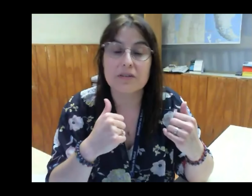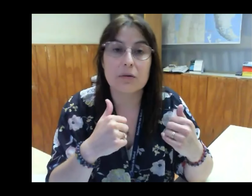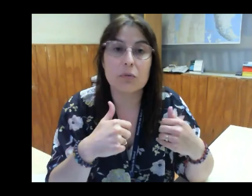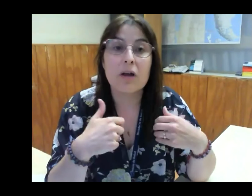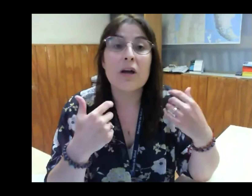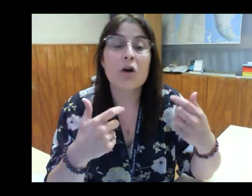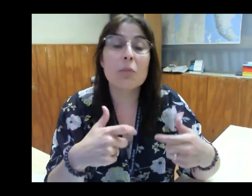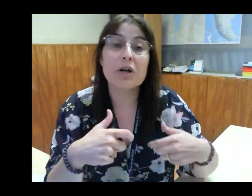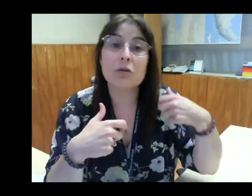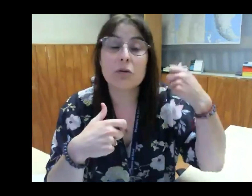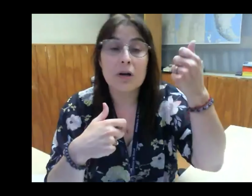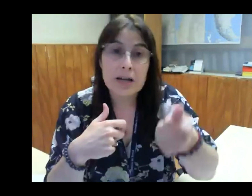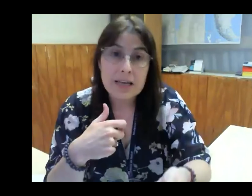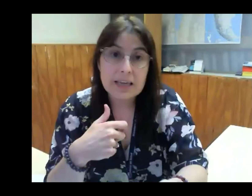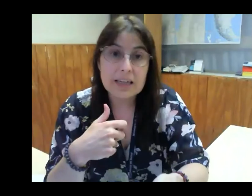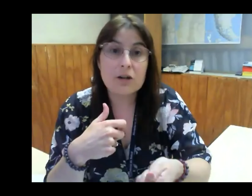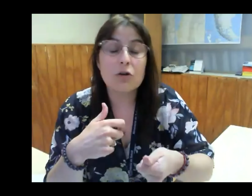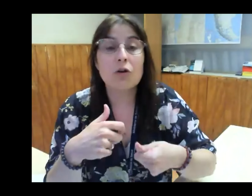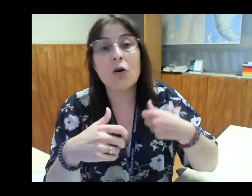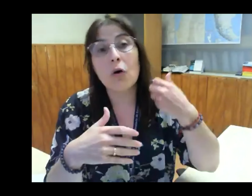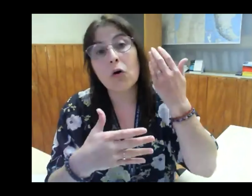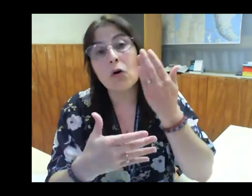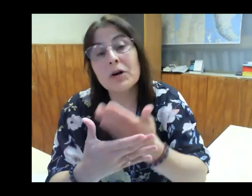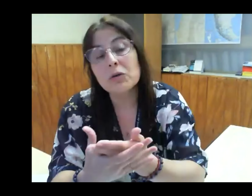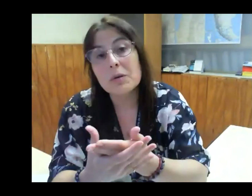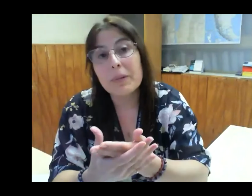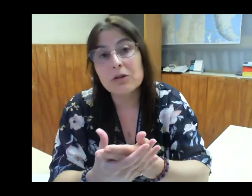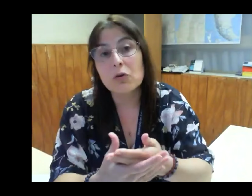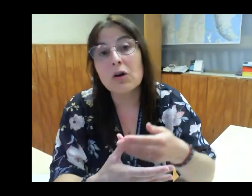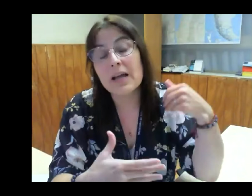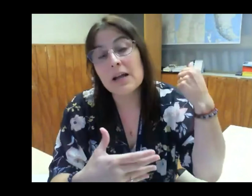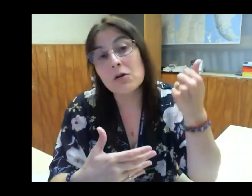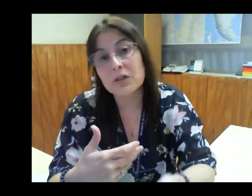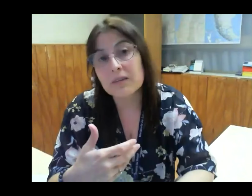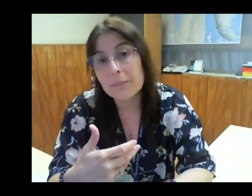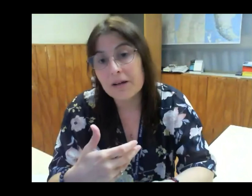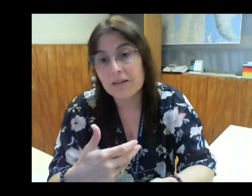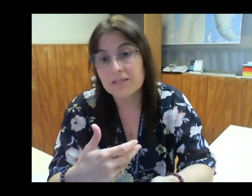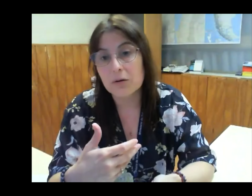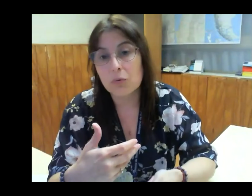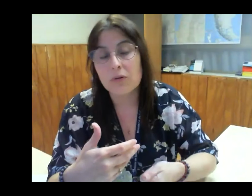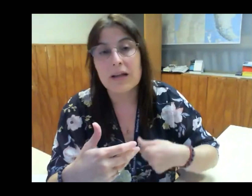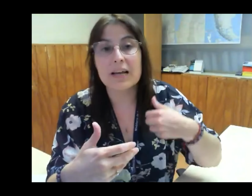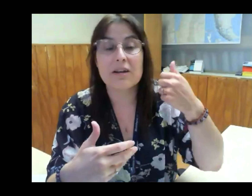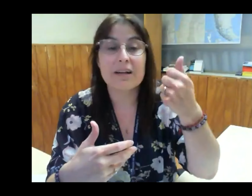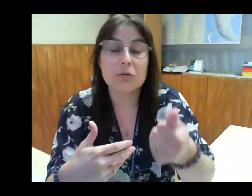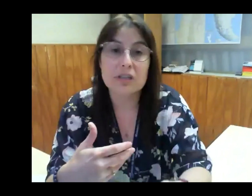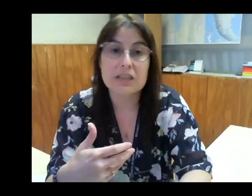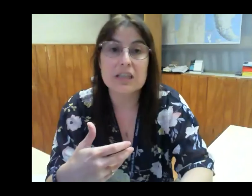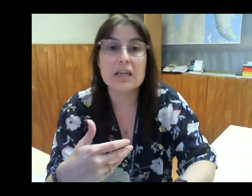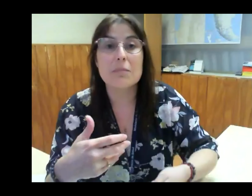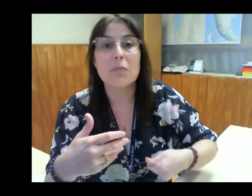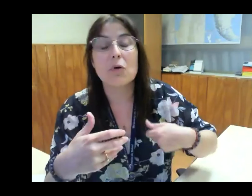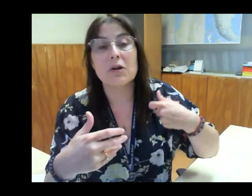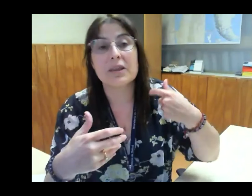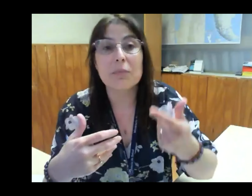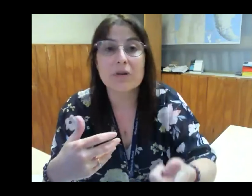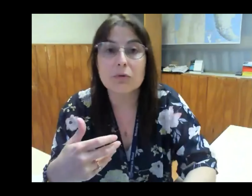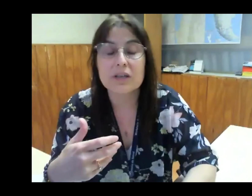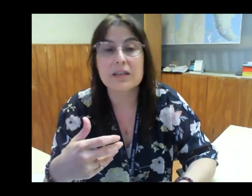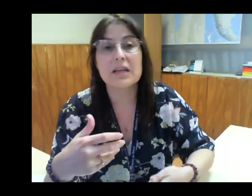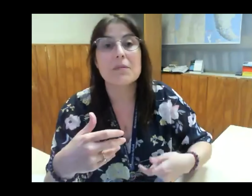equipos de salud, cómo esto generó o cómo esto impactó en los sistemas de salud, el nivel de ausentismo,